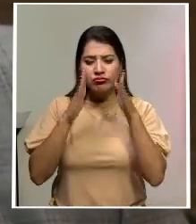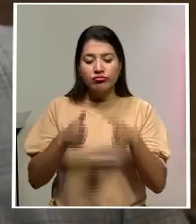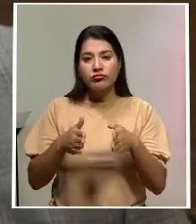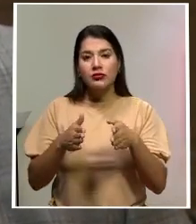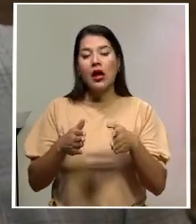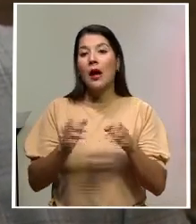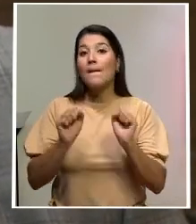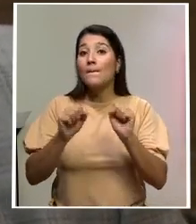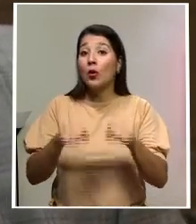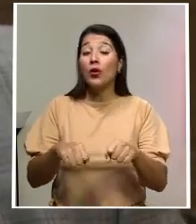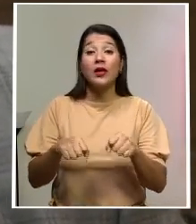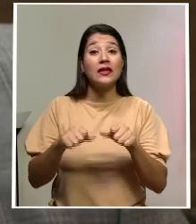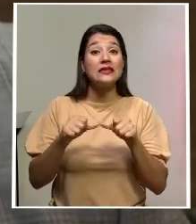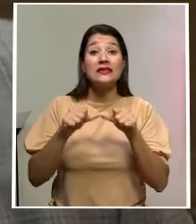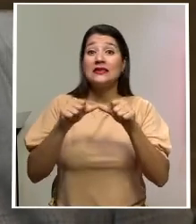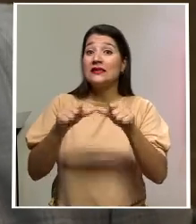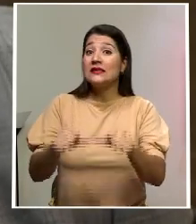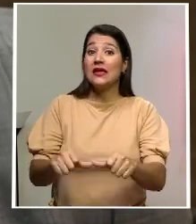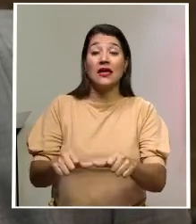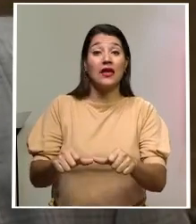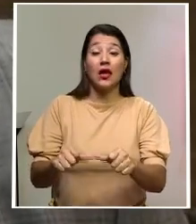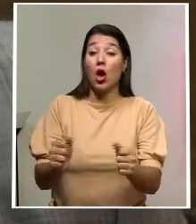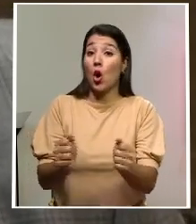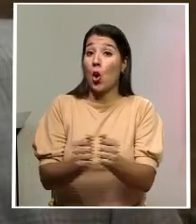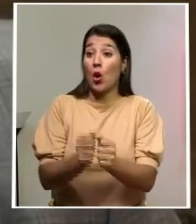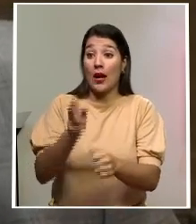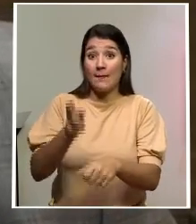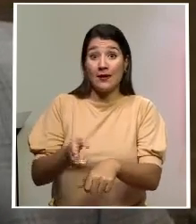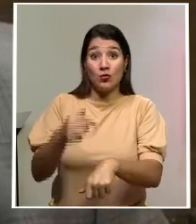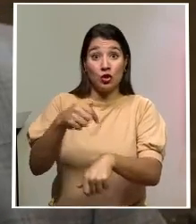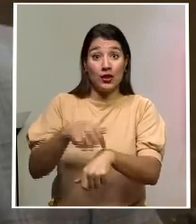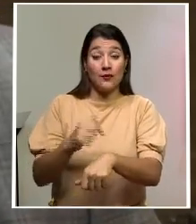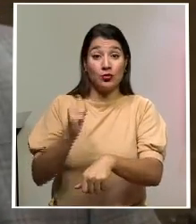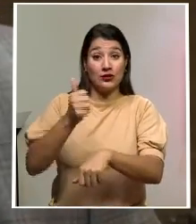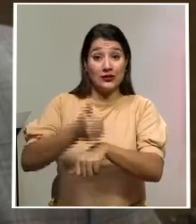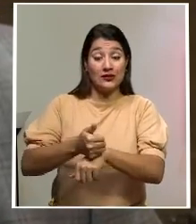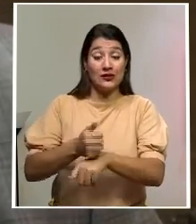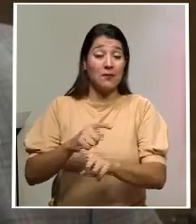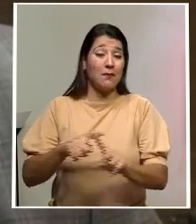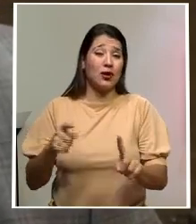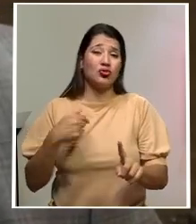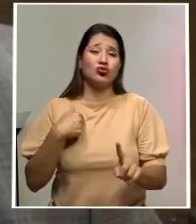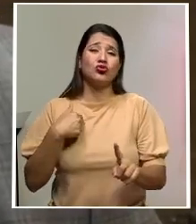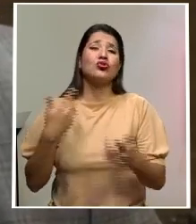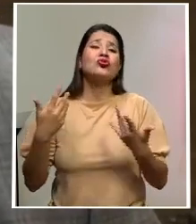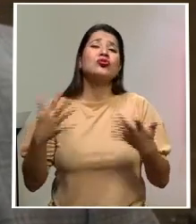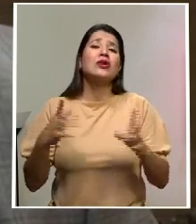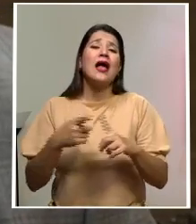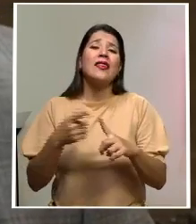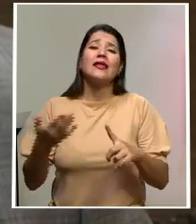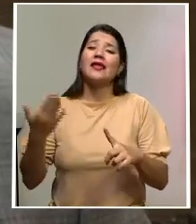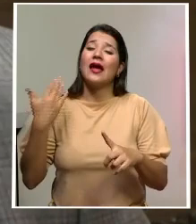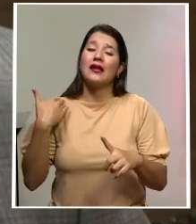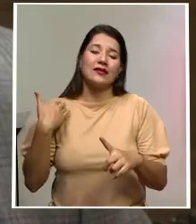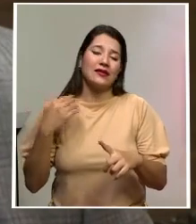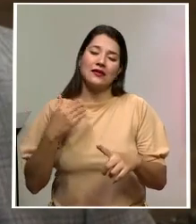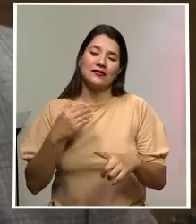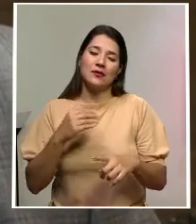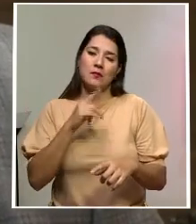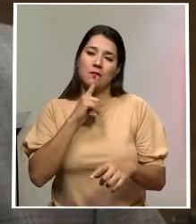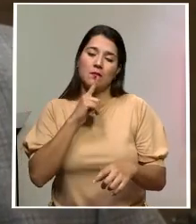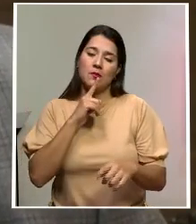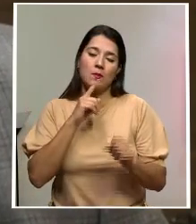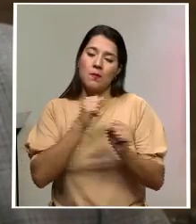mantener los tiempos, y yo sabía de antemano que no era posible que esos